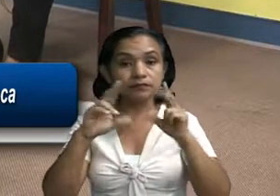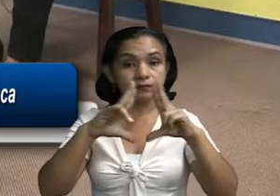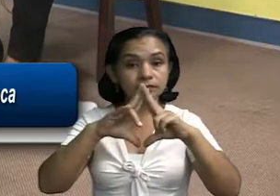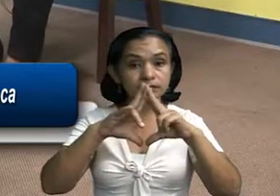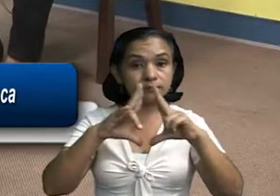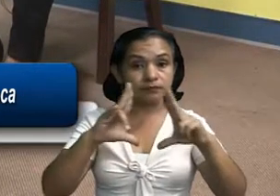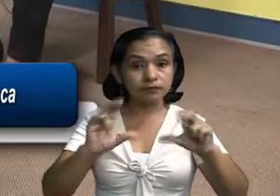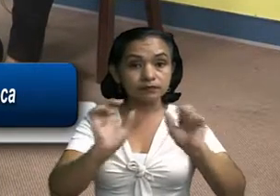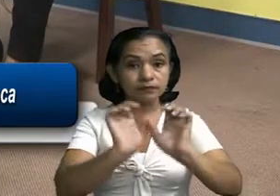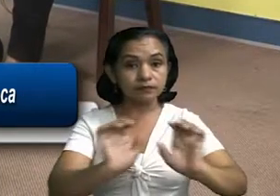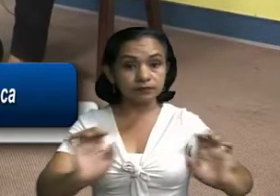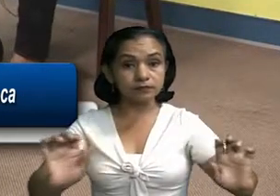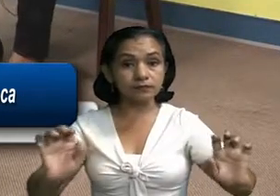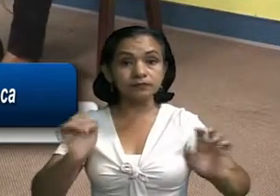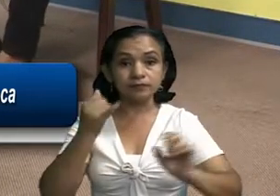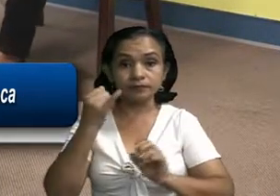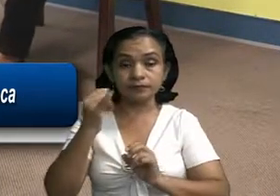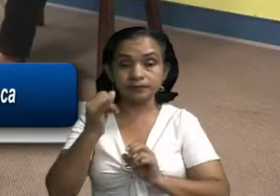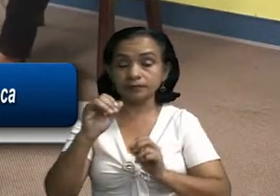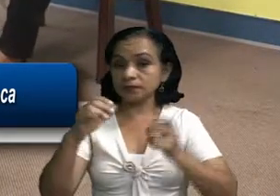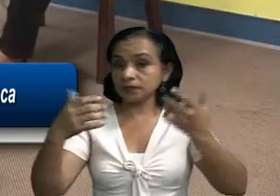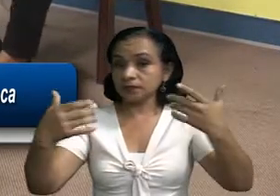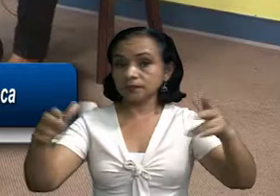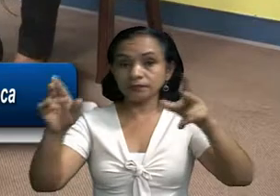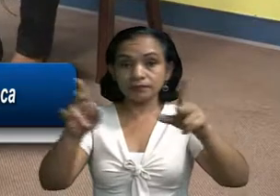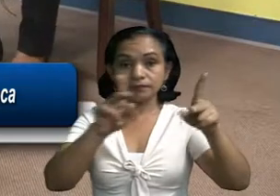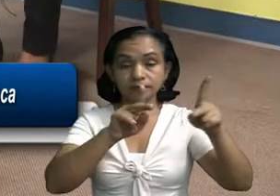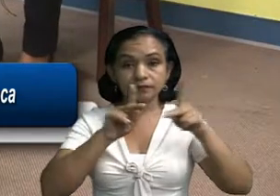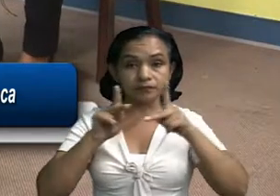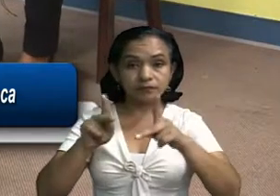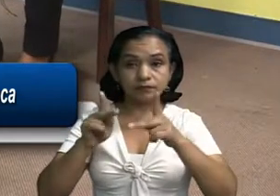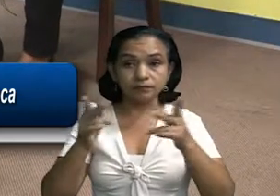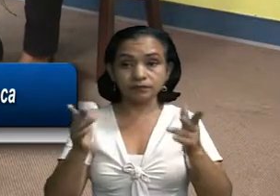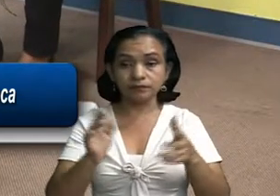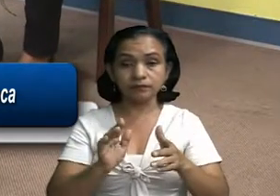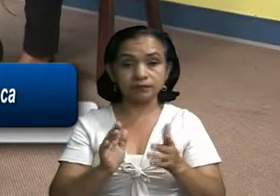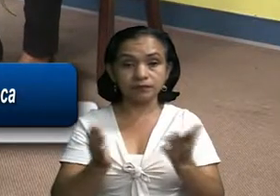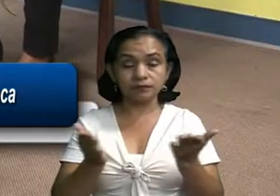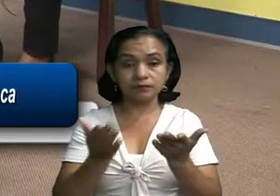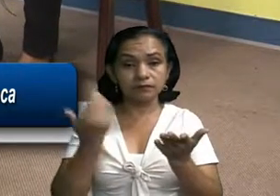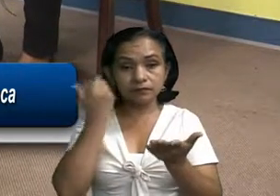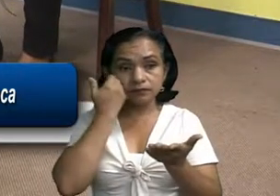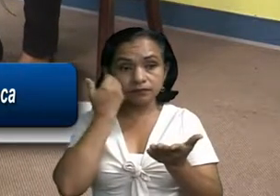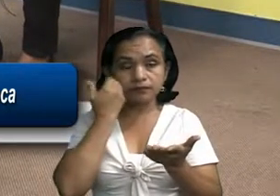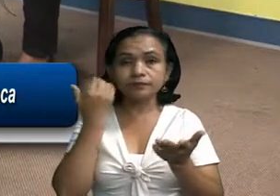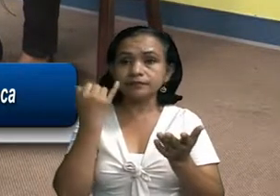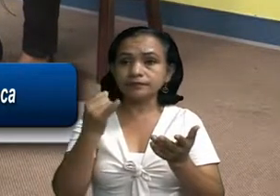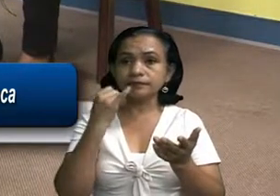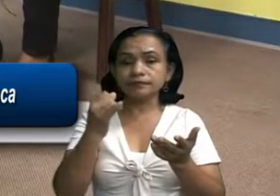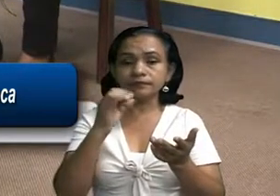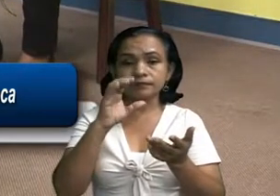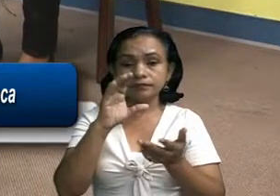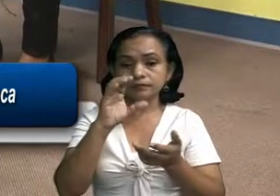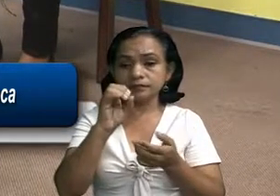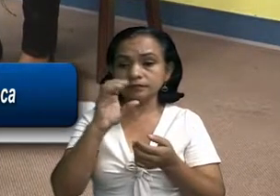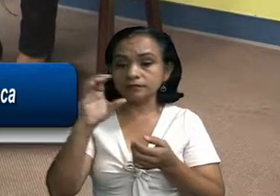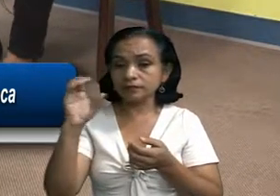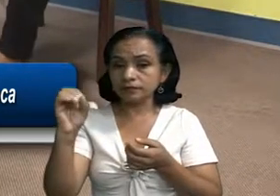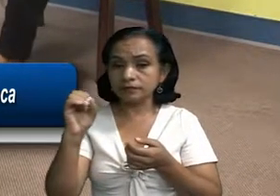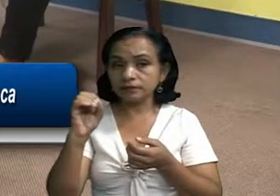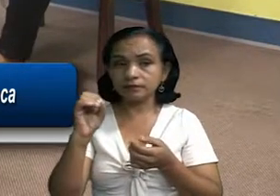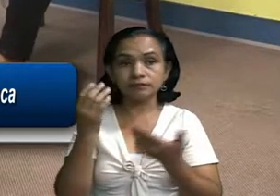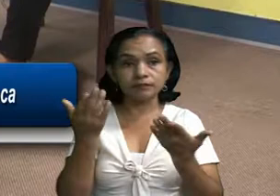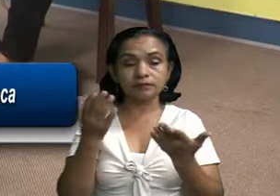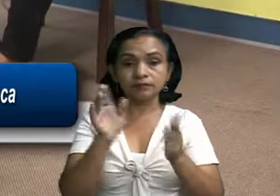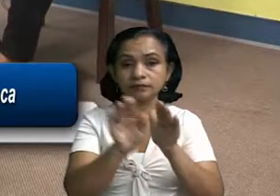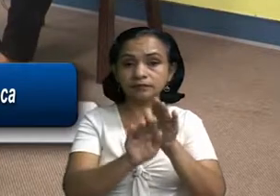¿verdad? ¿Es así? Así es. ¿O a cualquier persona le da? ¿Es causada por esta bacteria? Sí, así es. El estreptococo que